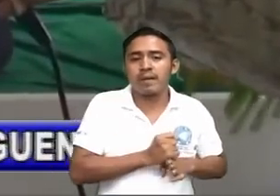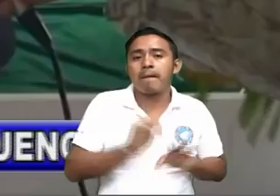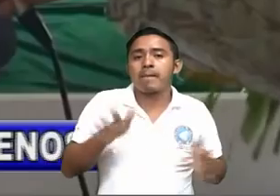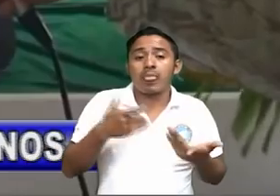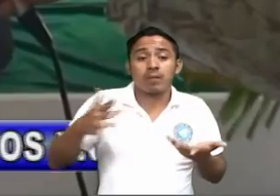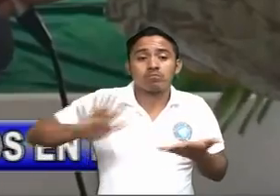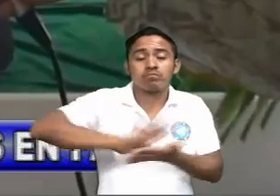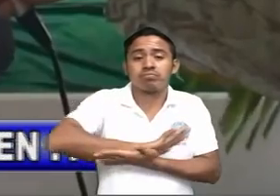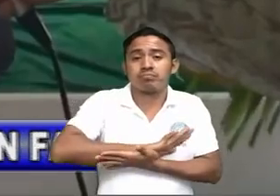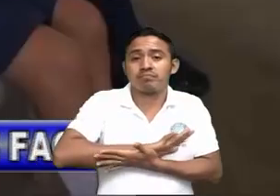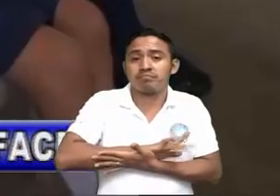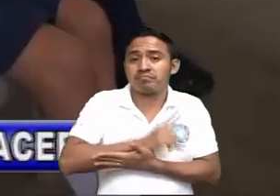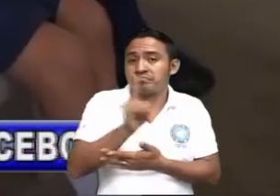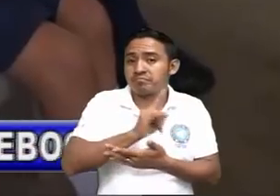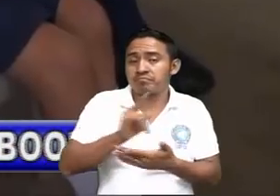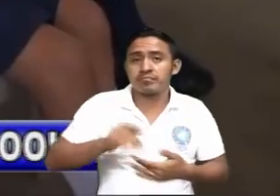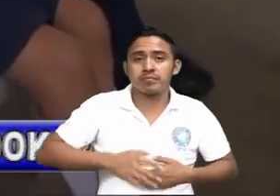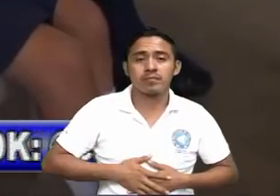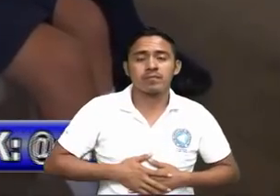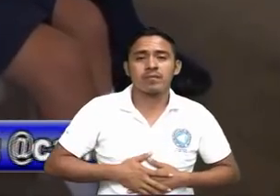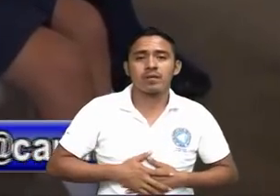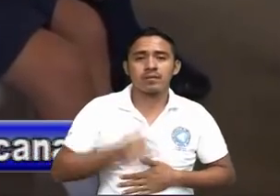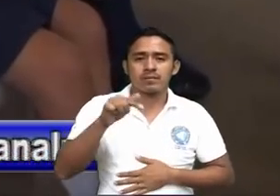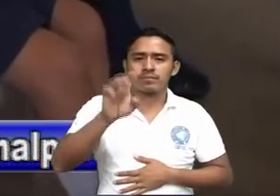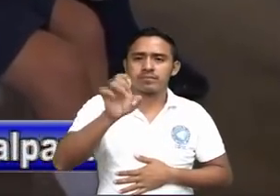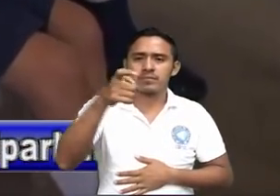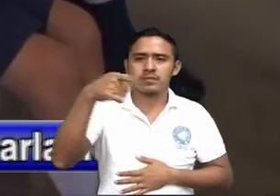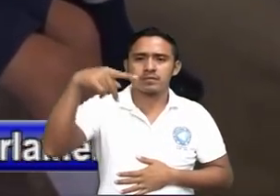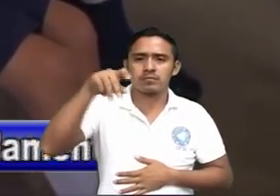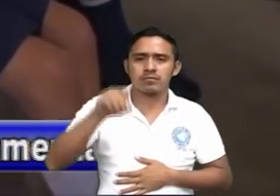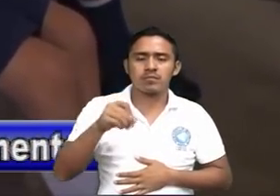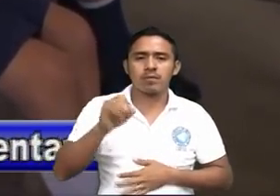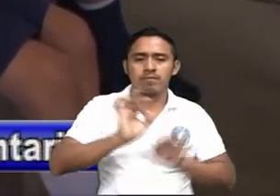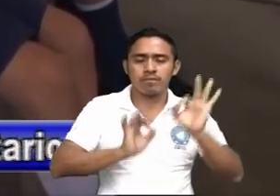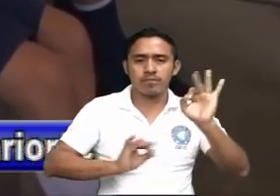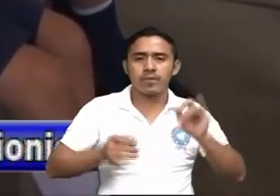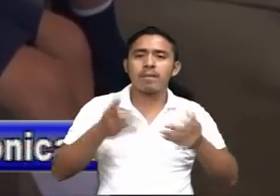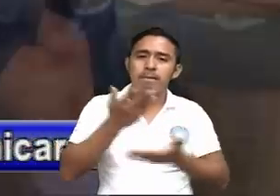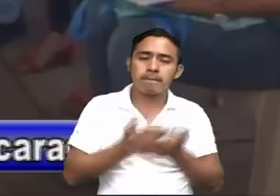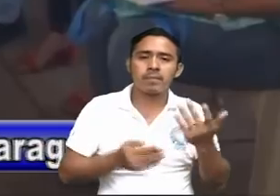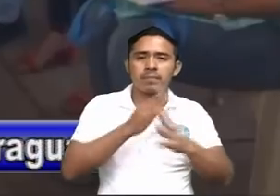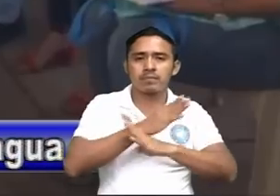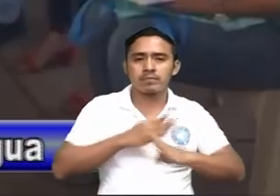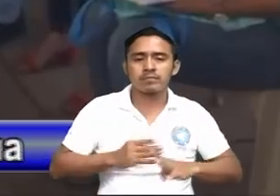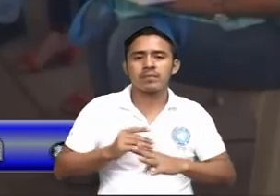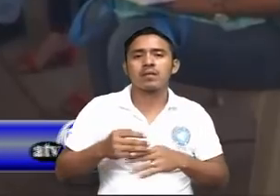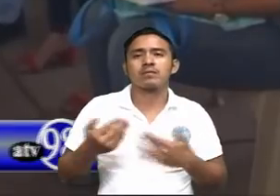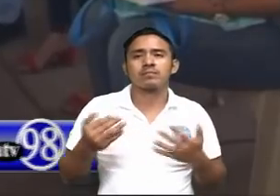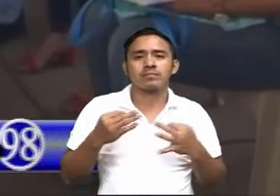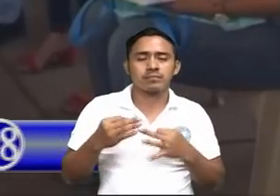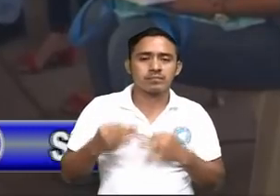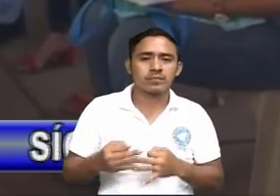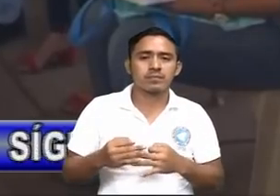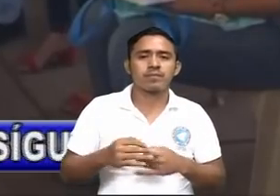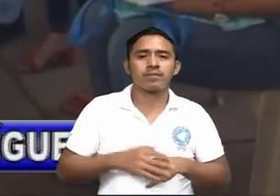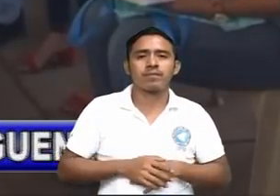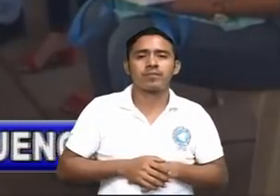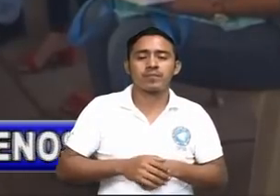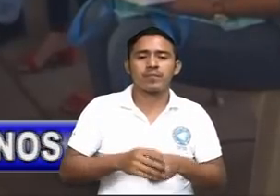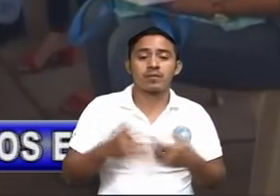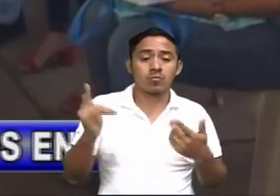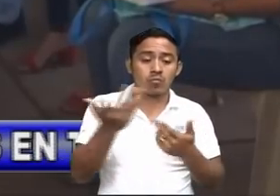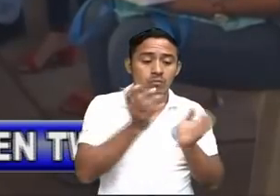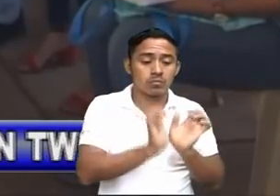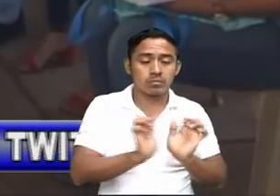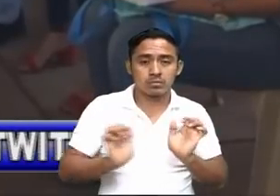se desaparezca. Esta expoferia se realizó bajo el lema Vamos en Paz por la renovación de nuestro medio ambiente, para que los